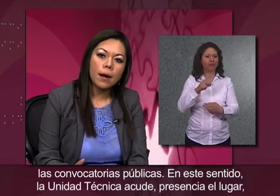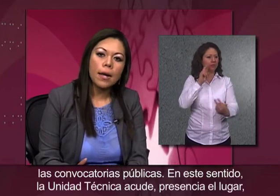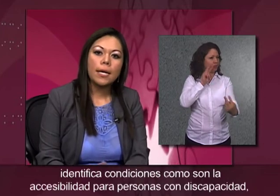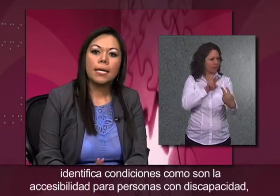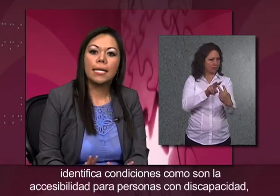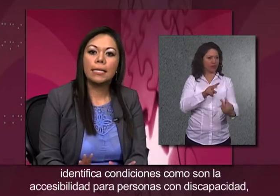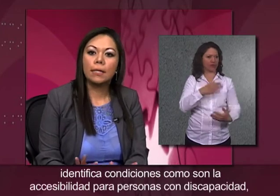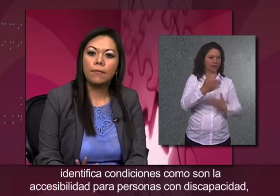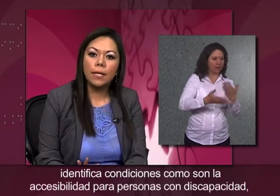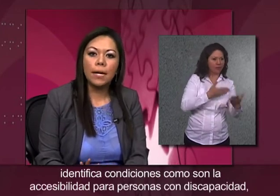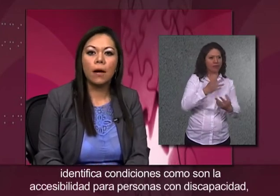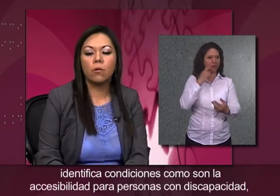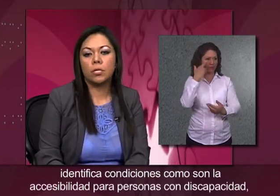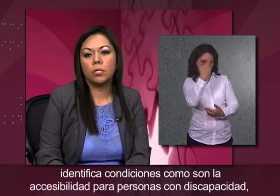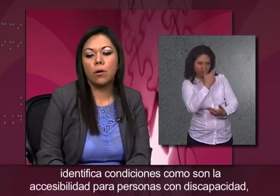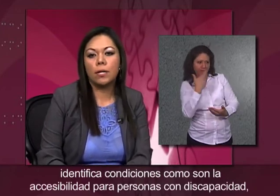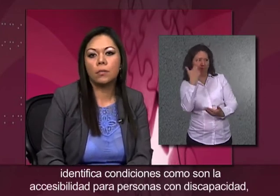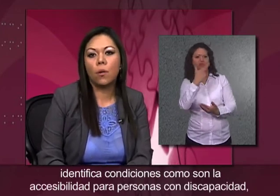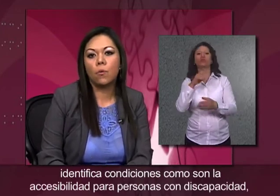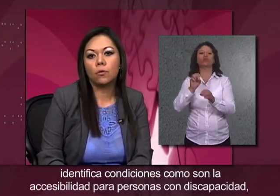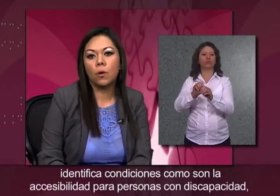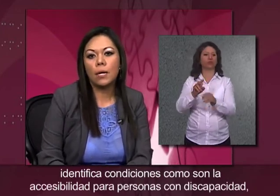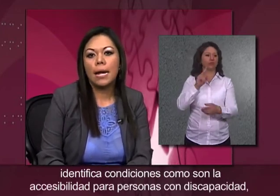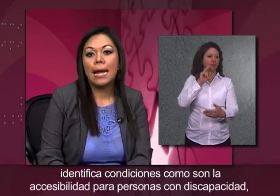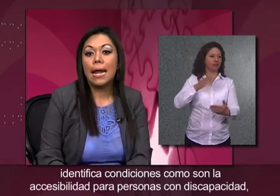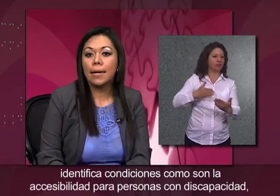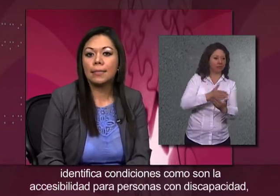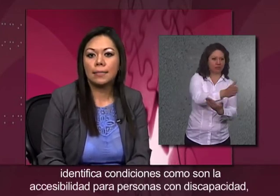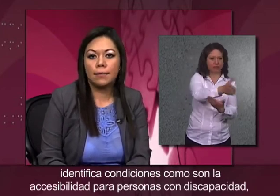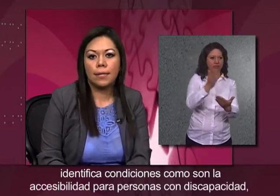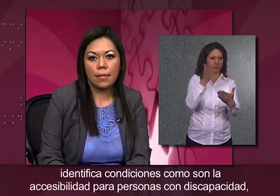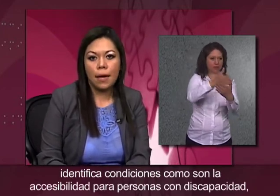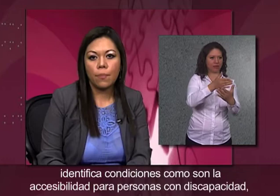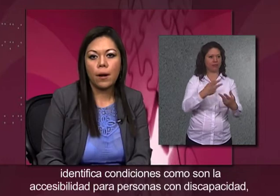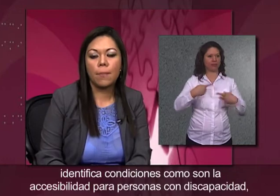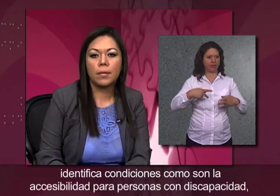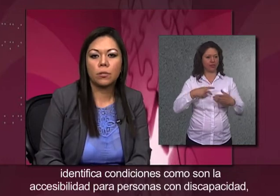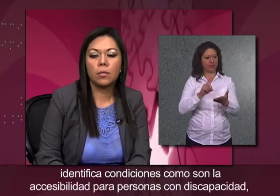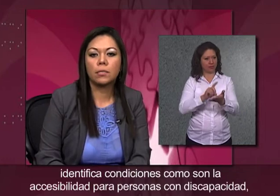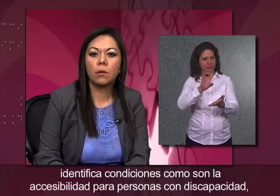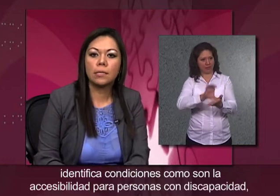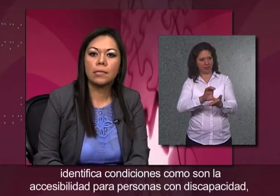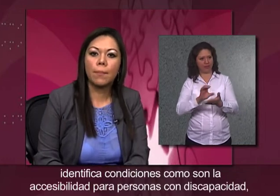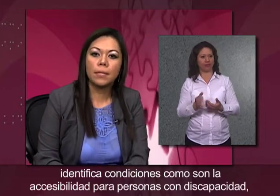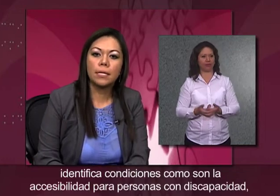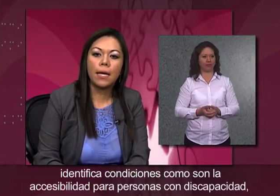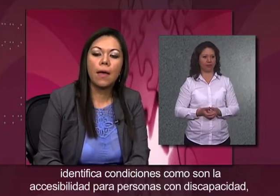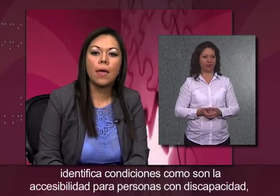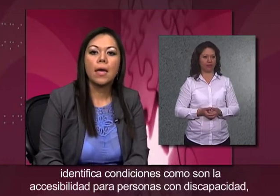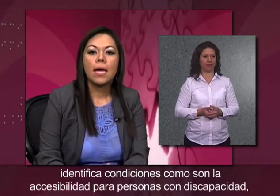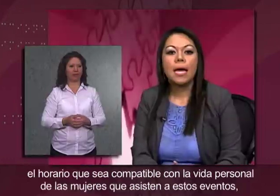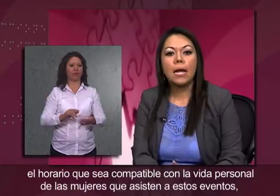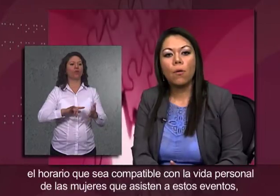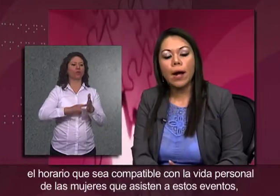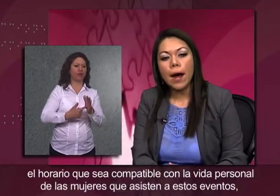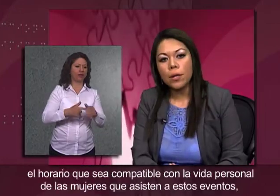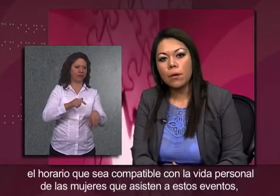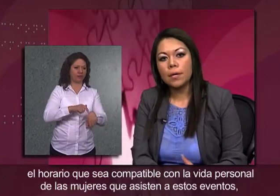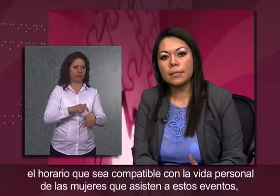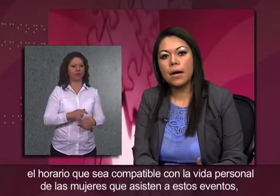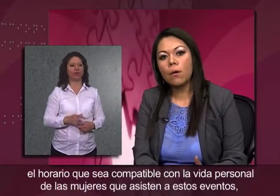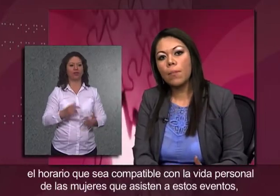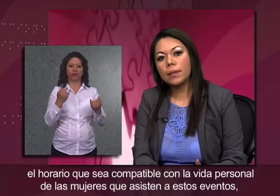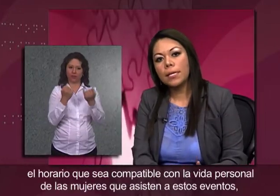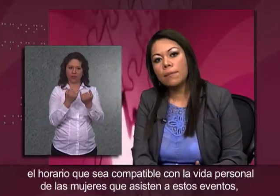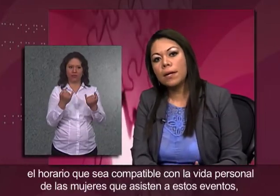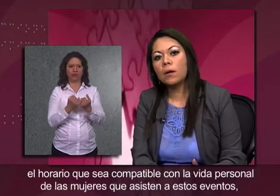el lugar identifica condiciones como son la accesibilidad para personas con discapacidad horario